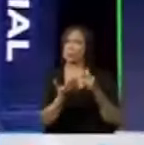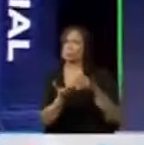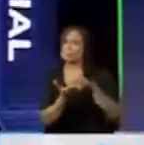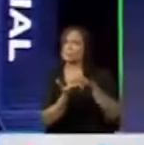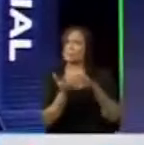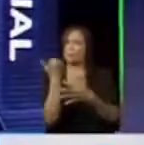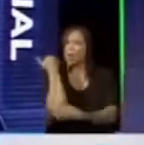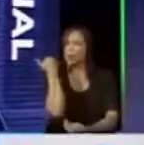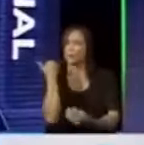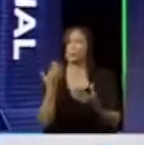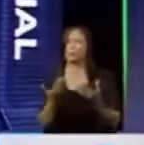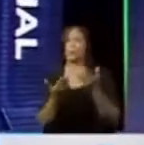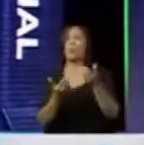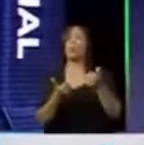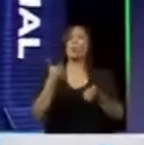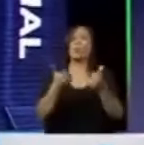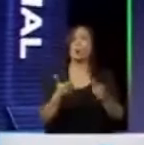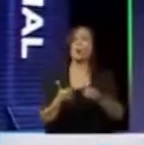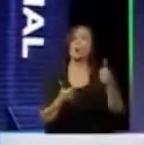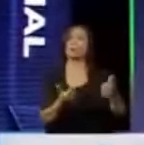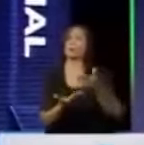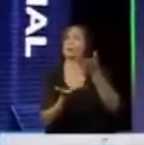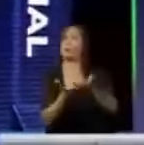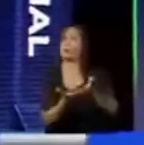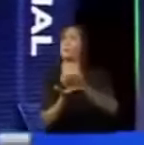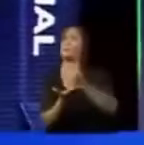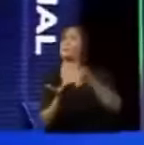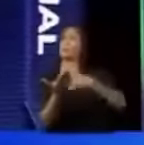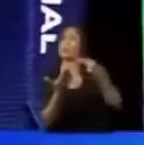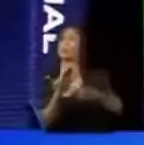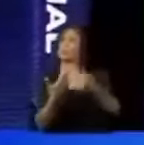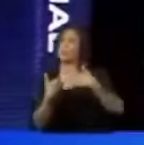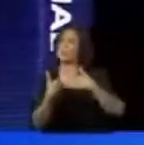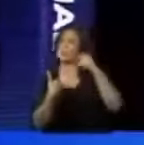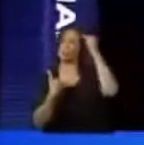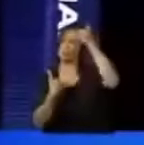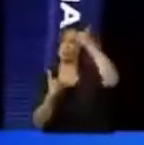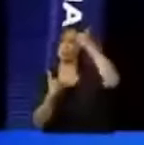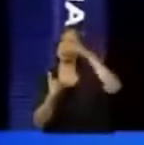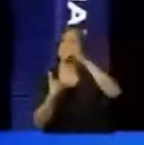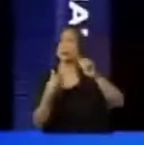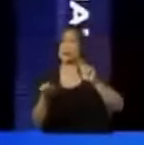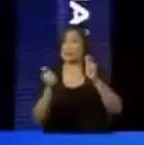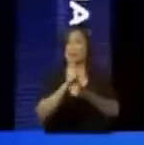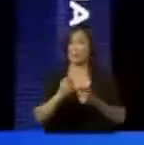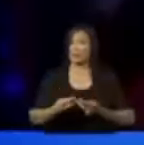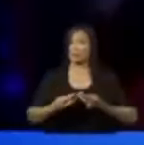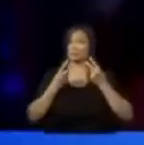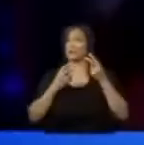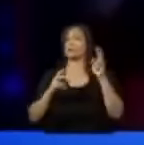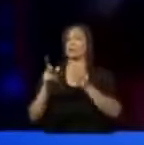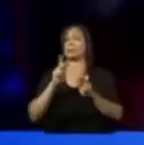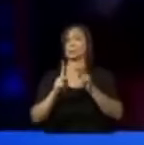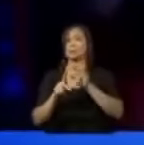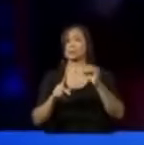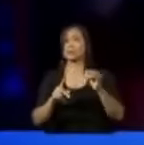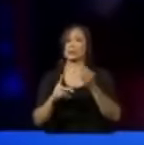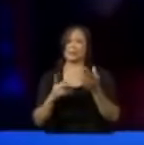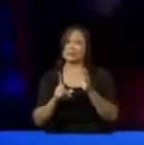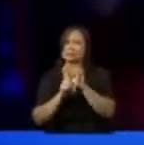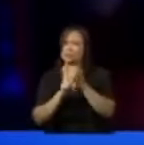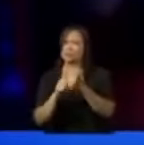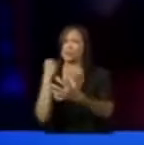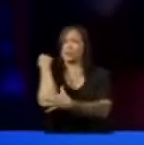vulnerables. ¿Cuál otra propuesta tiene contemplada en su gobierno para transformar la vida de las personas en